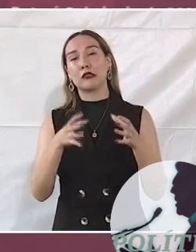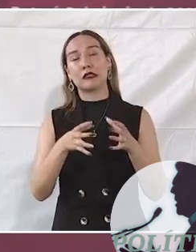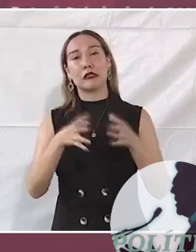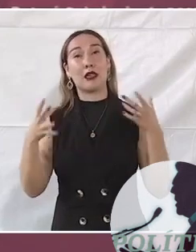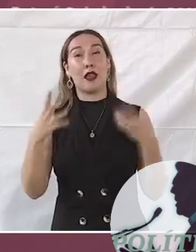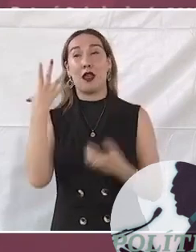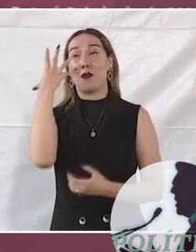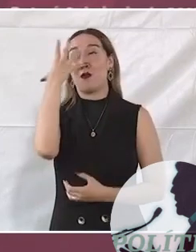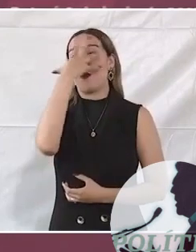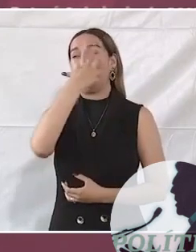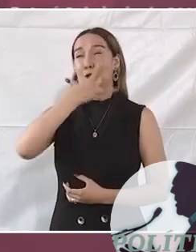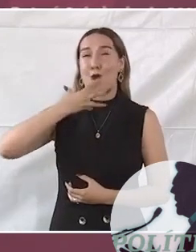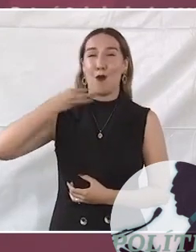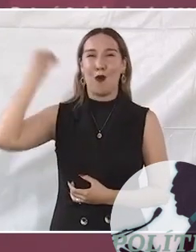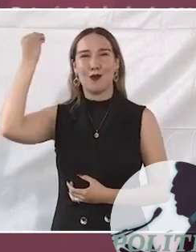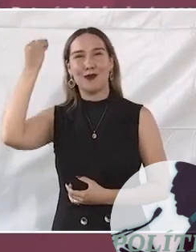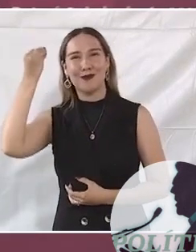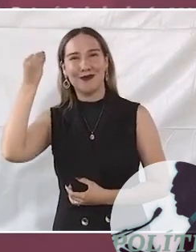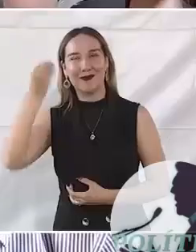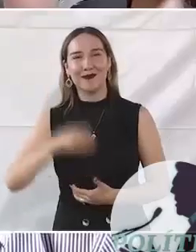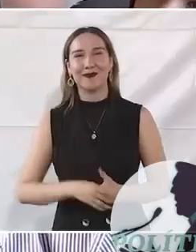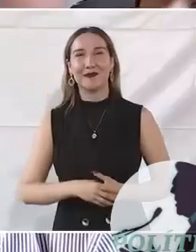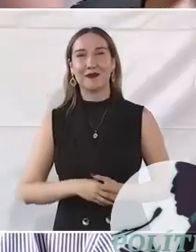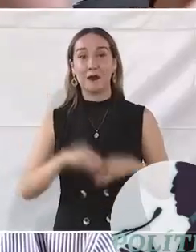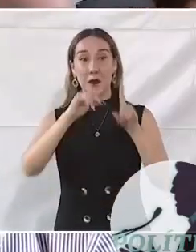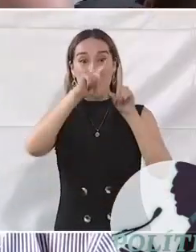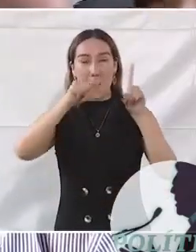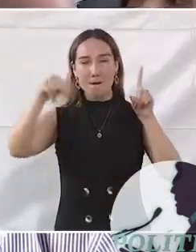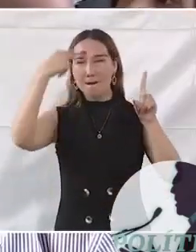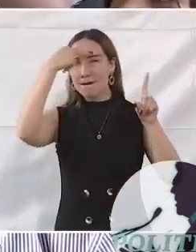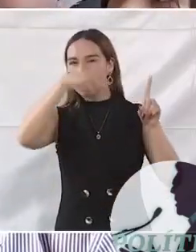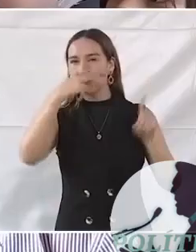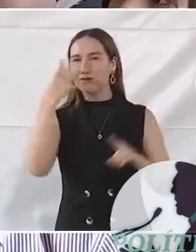grandioso nuestro país, México.